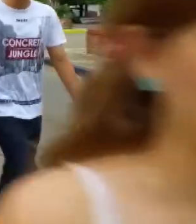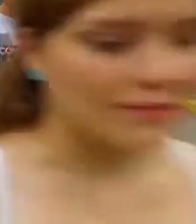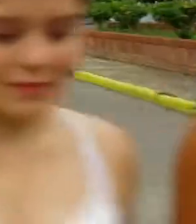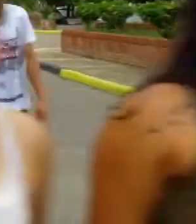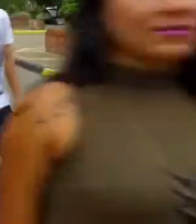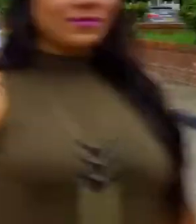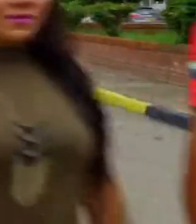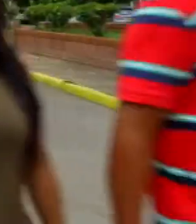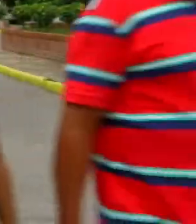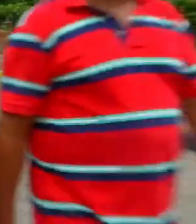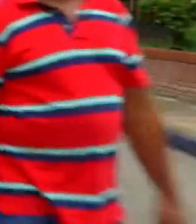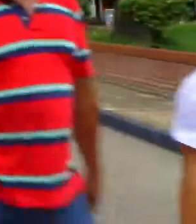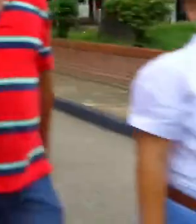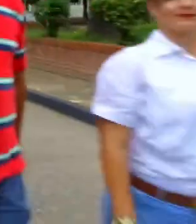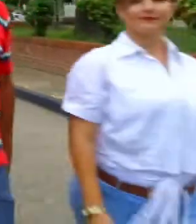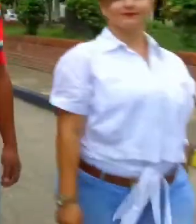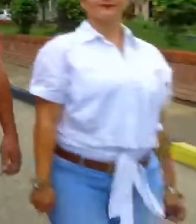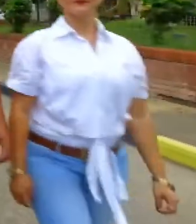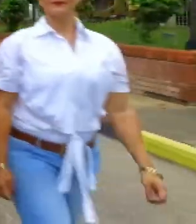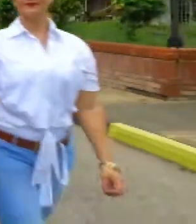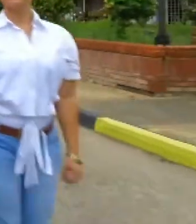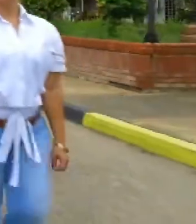Barranca Bermeja somos todos.